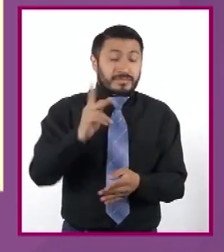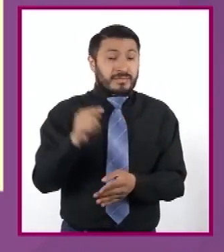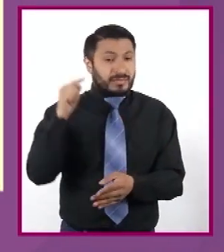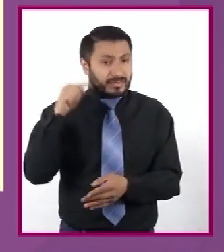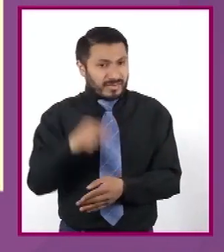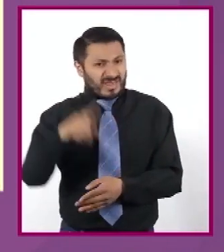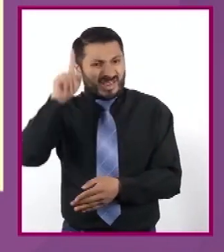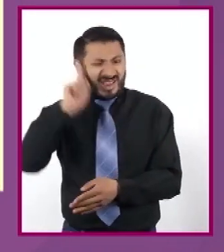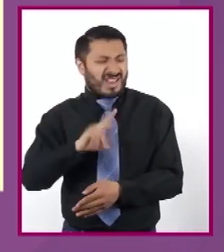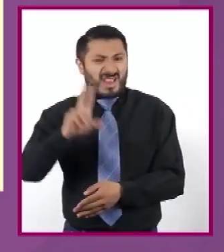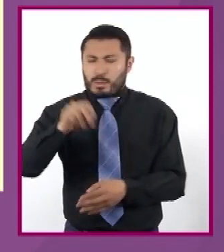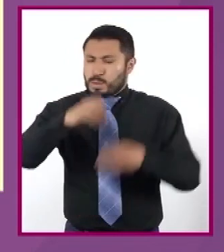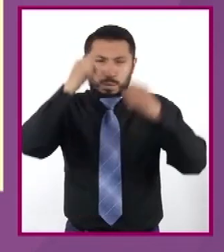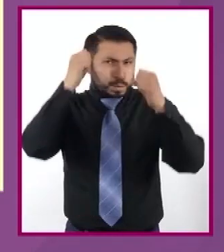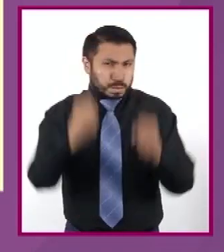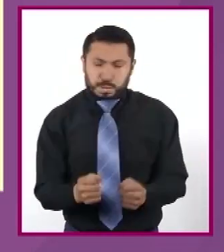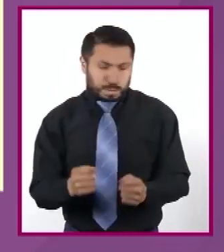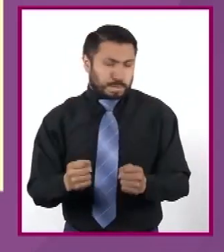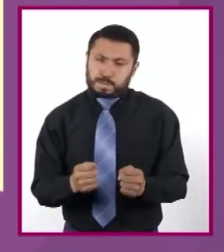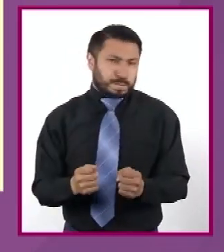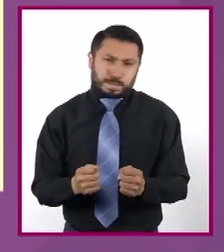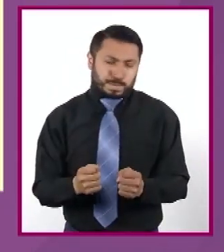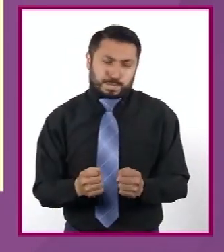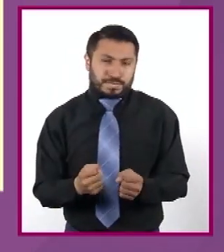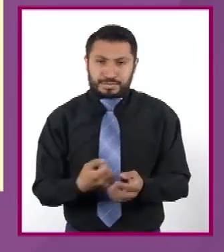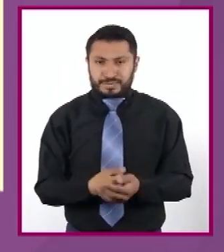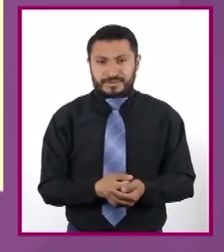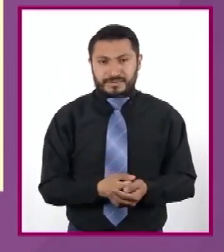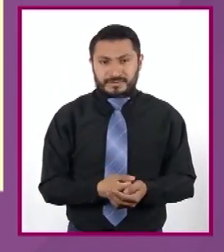no estaba muy segura en ese momento.